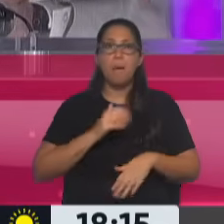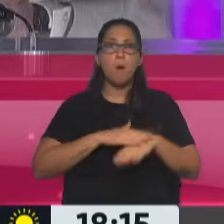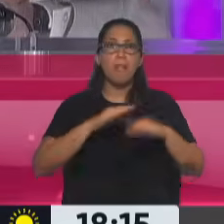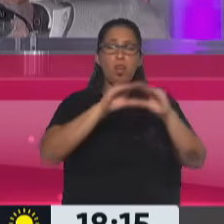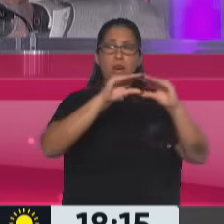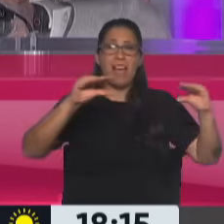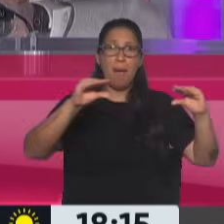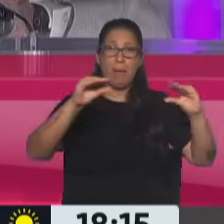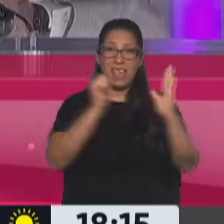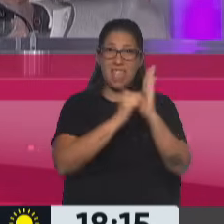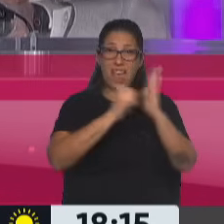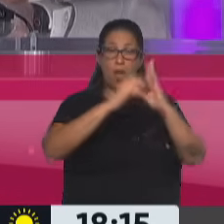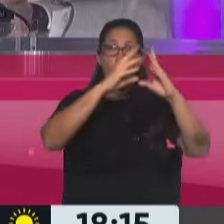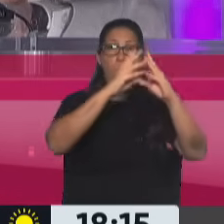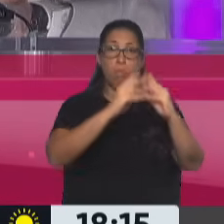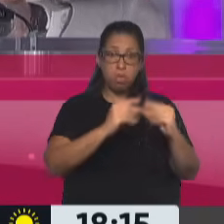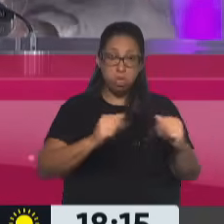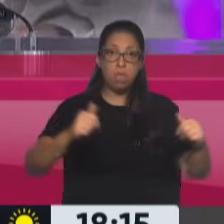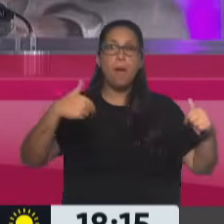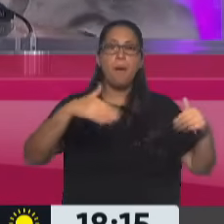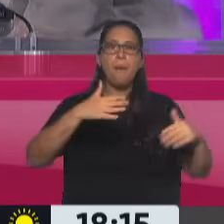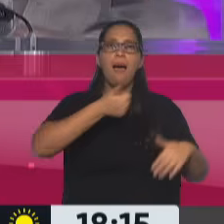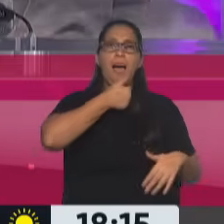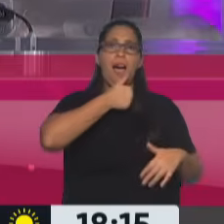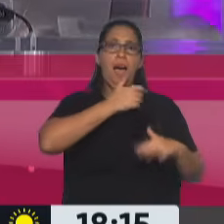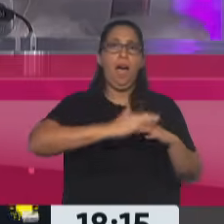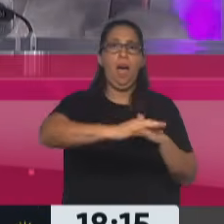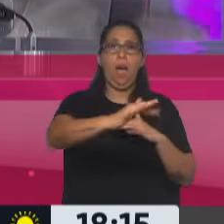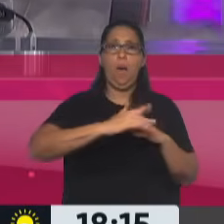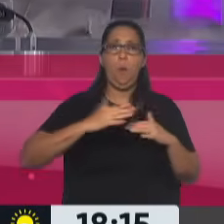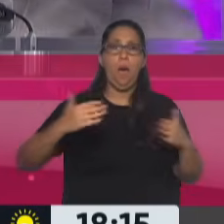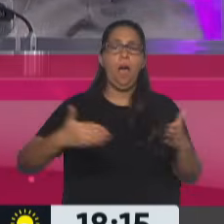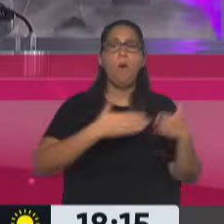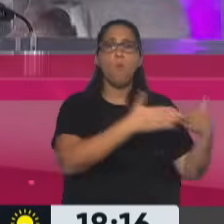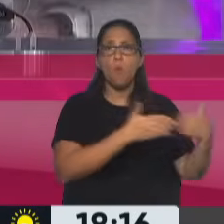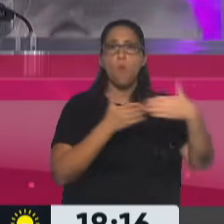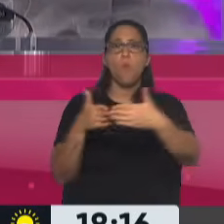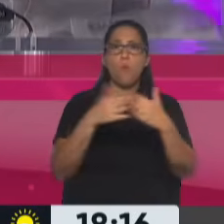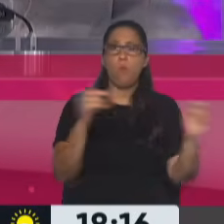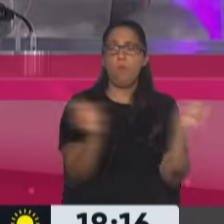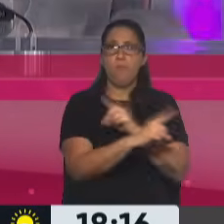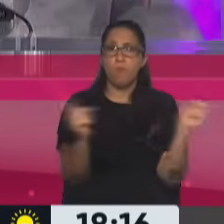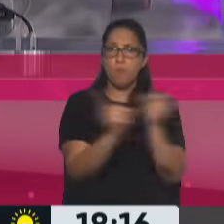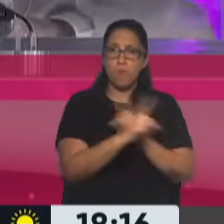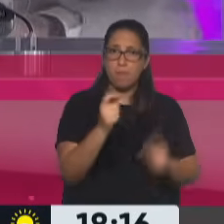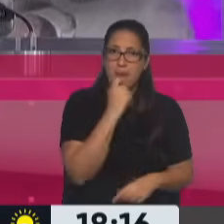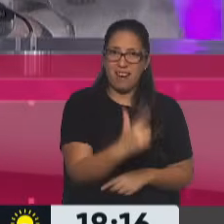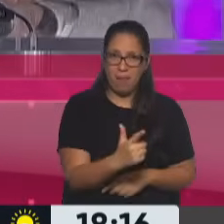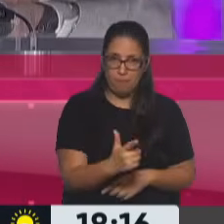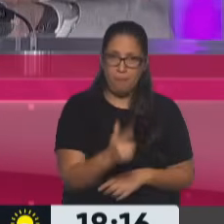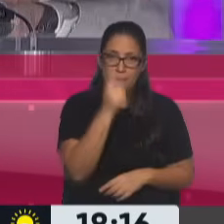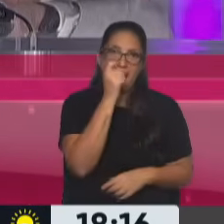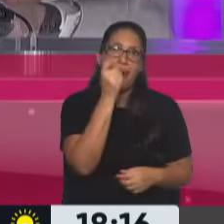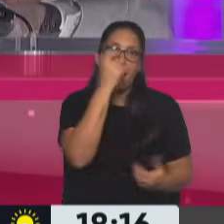hielo se derrita, efectivamente va a haber un paso transpacífico, que eso va a hacer mucho más rápidas las comunicaciones entre el Atlántico y el